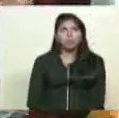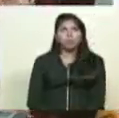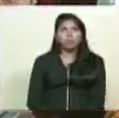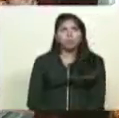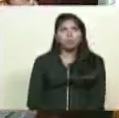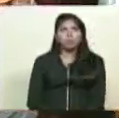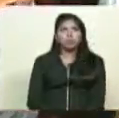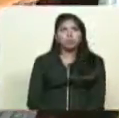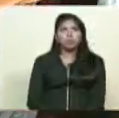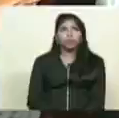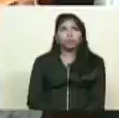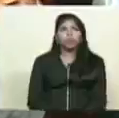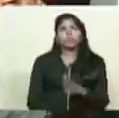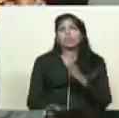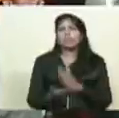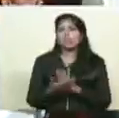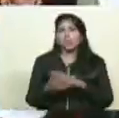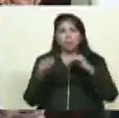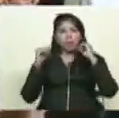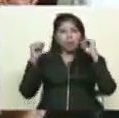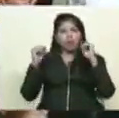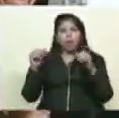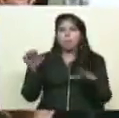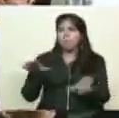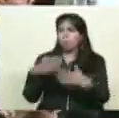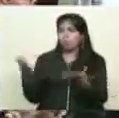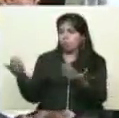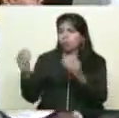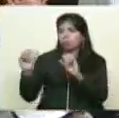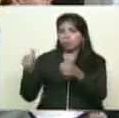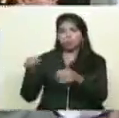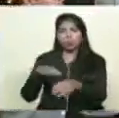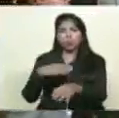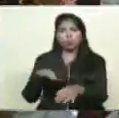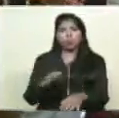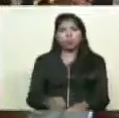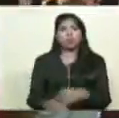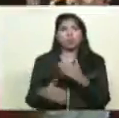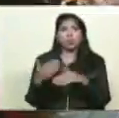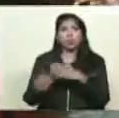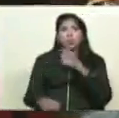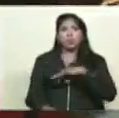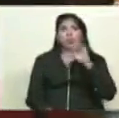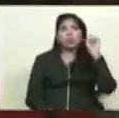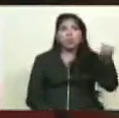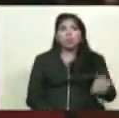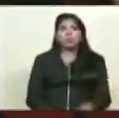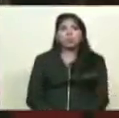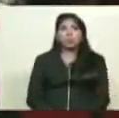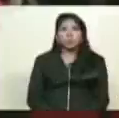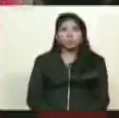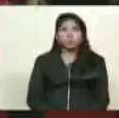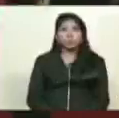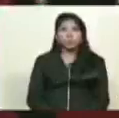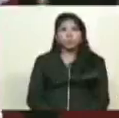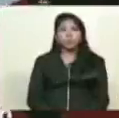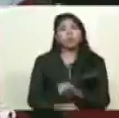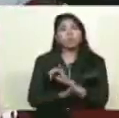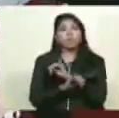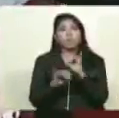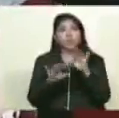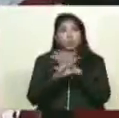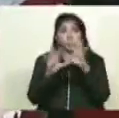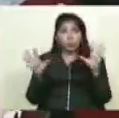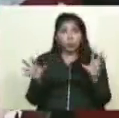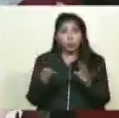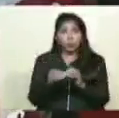¡Siempre venceremos! Música, alegría y socialismo productivo. De esta manera queda instalado por